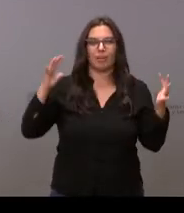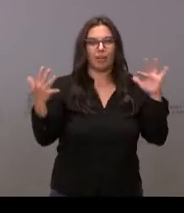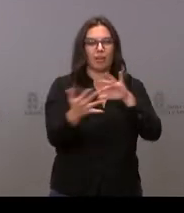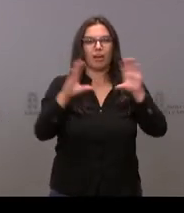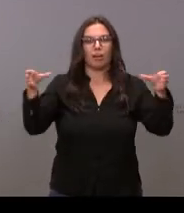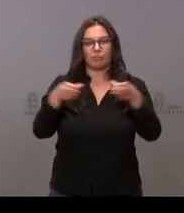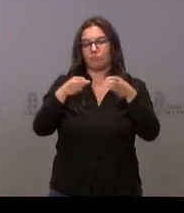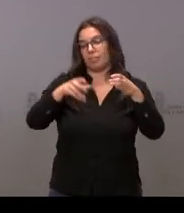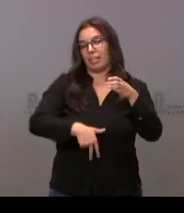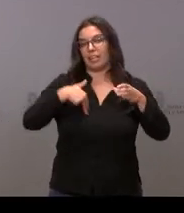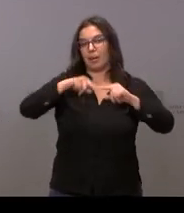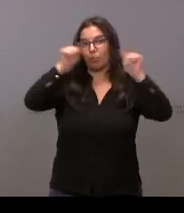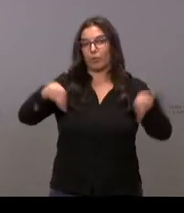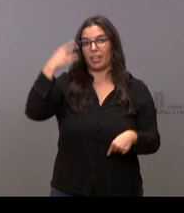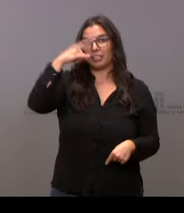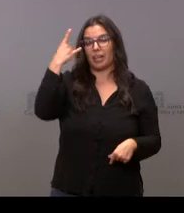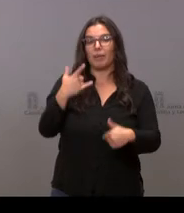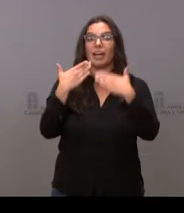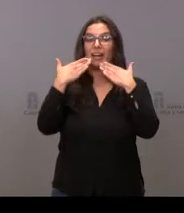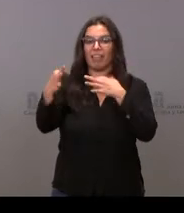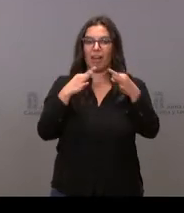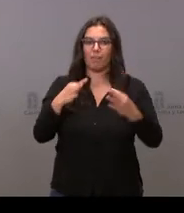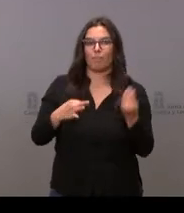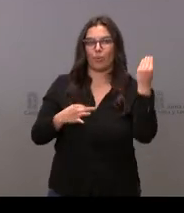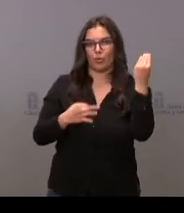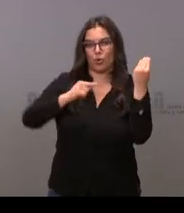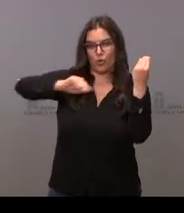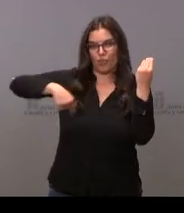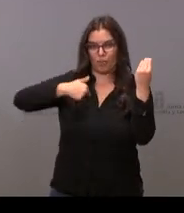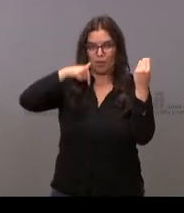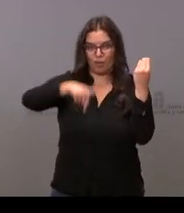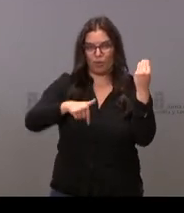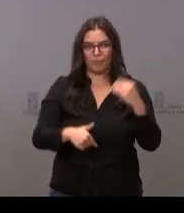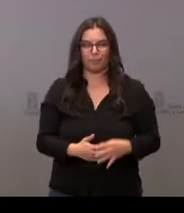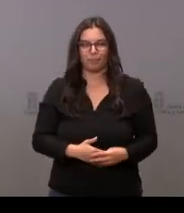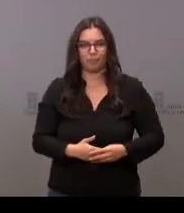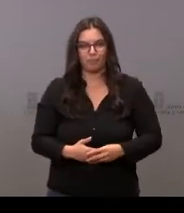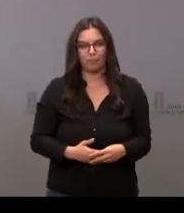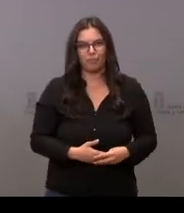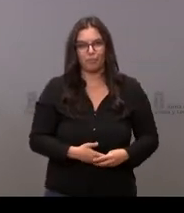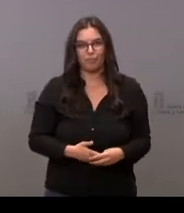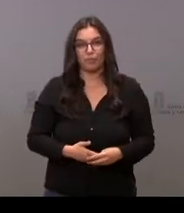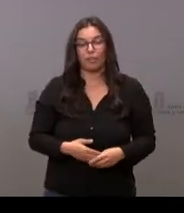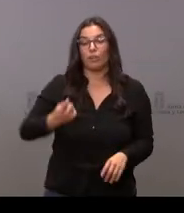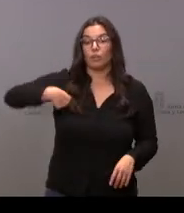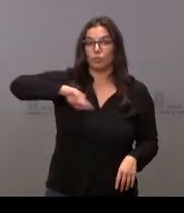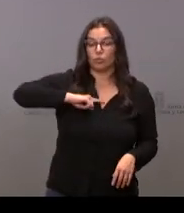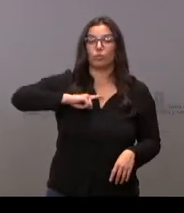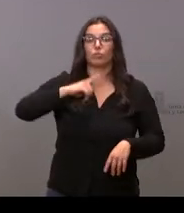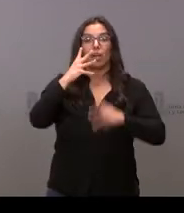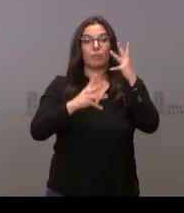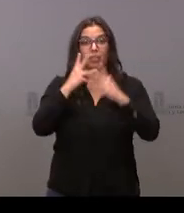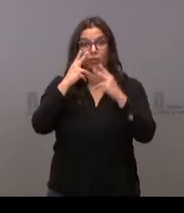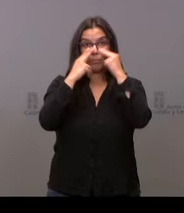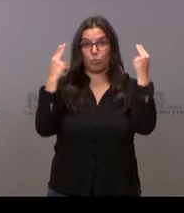de la provincia de salamanca gracias al protocolo que hoy firmamos nosotros las administraciones públicas